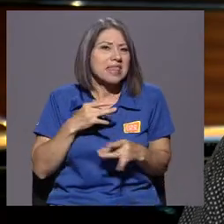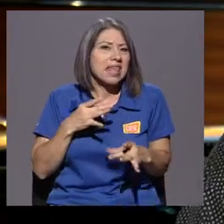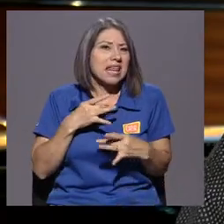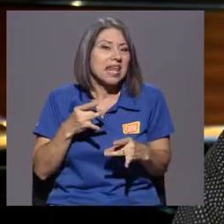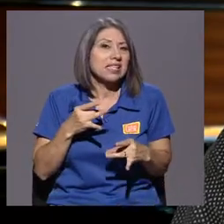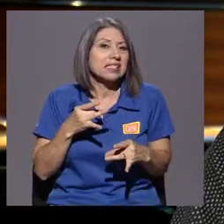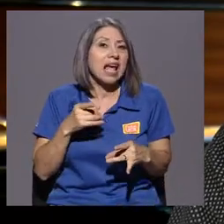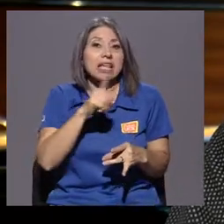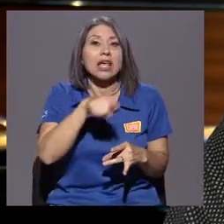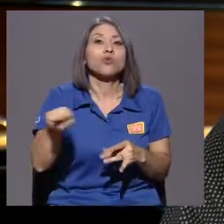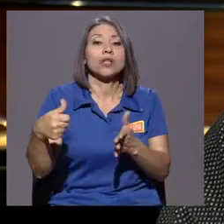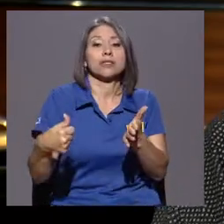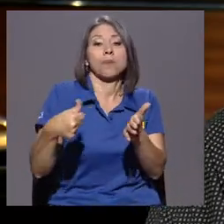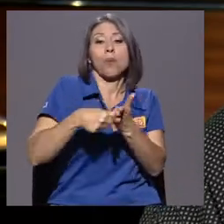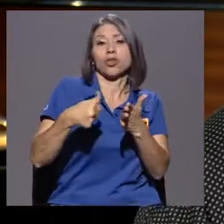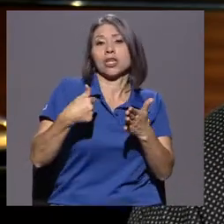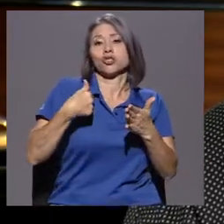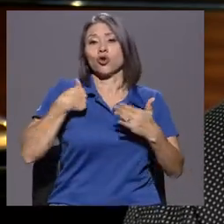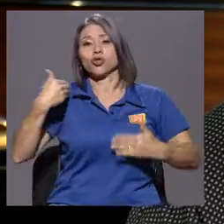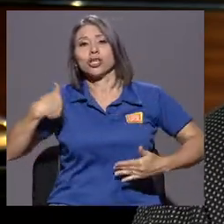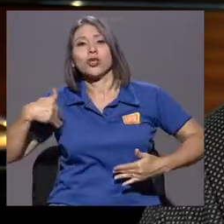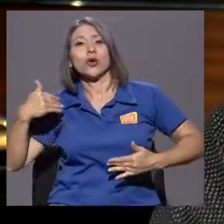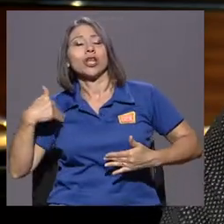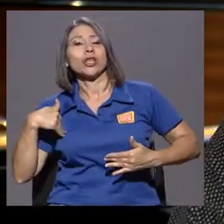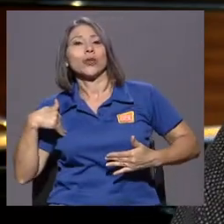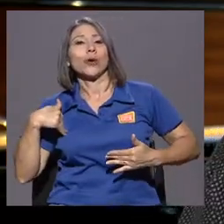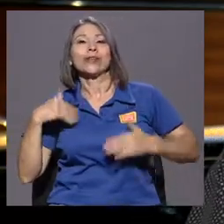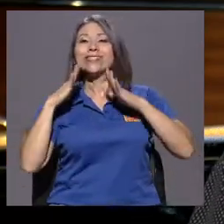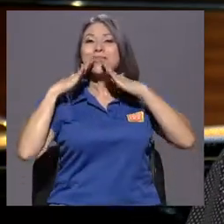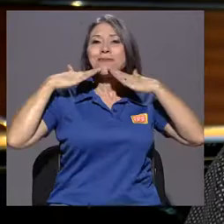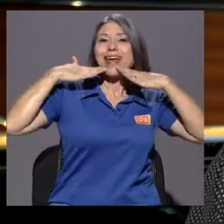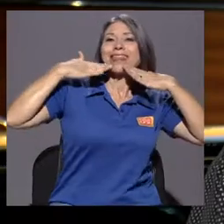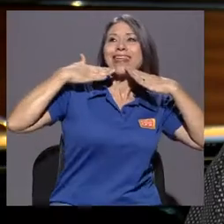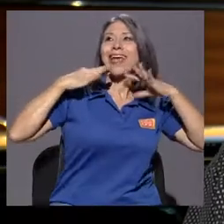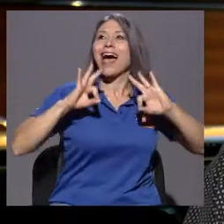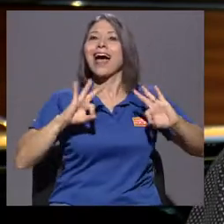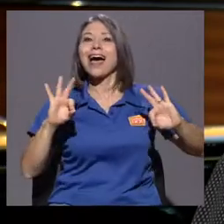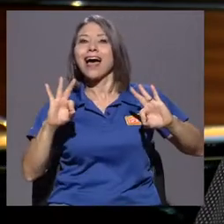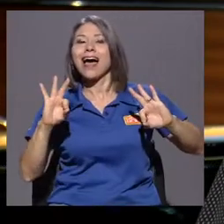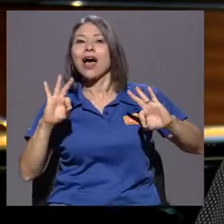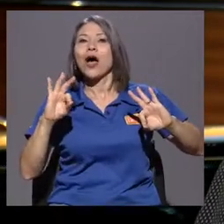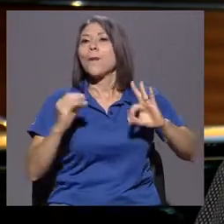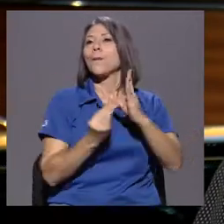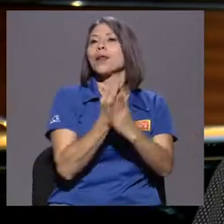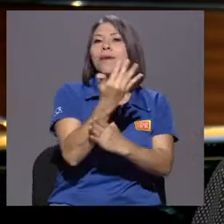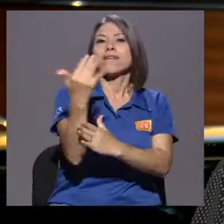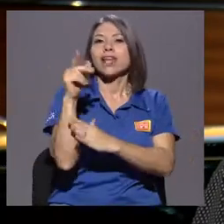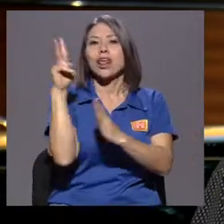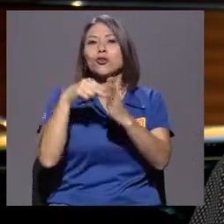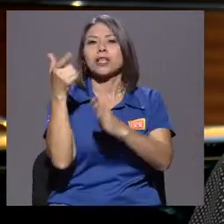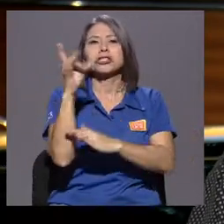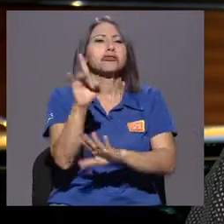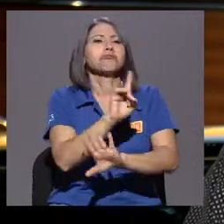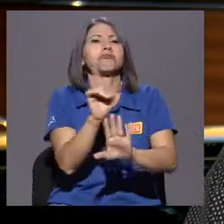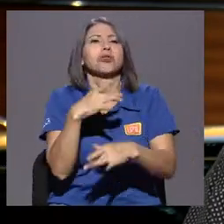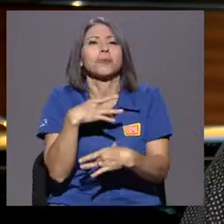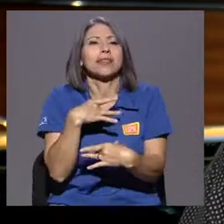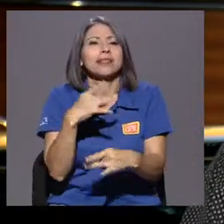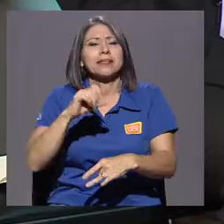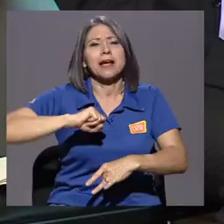simpatía de la primavera 2018 ahora no me interesa no me interesa ser campeón mundial de la